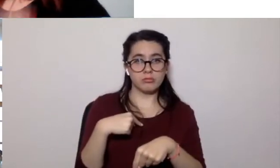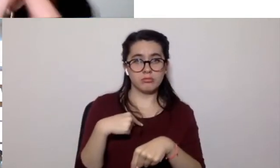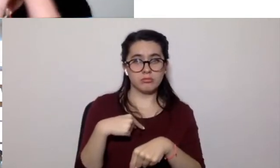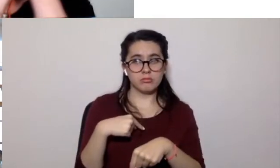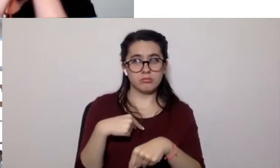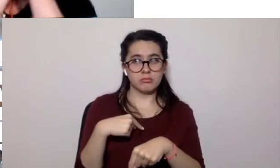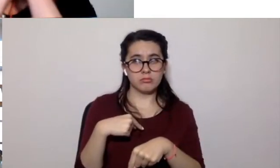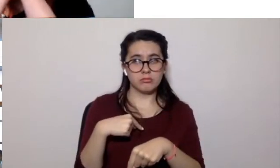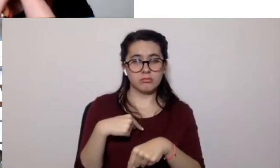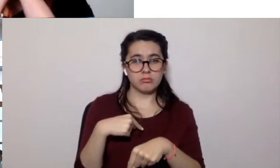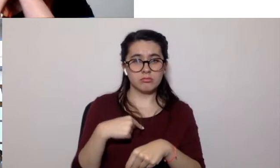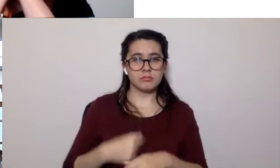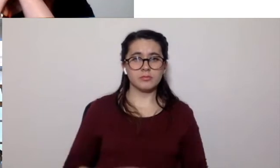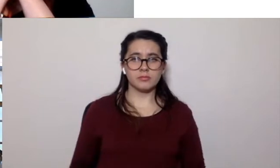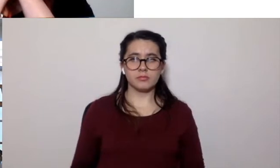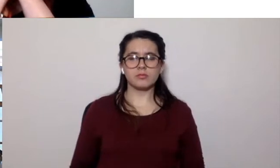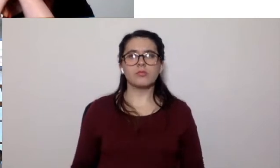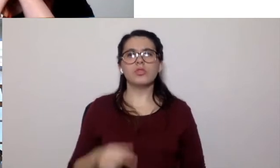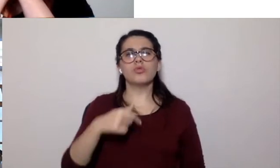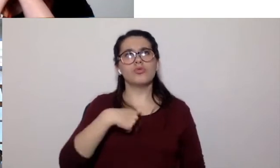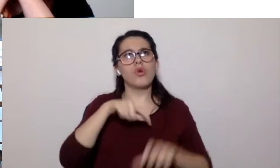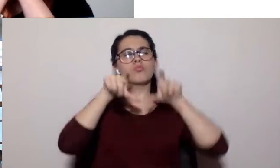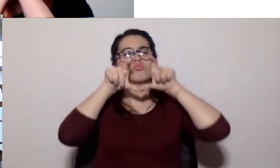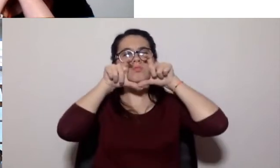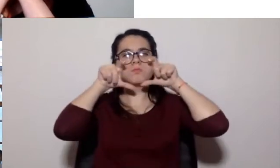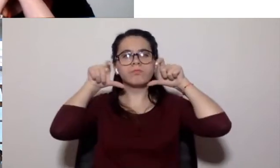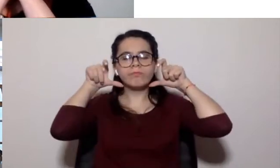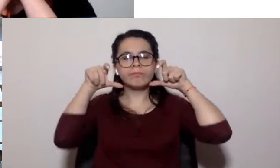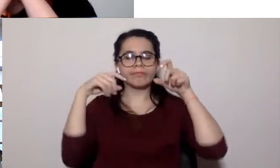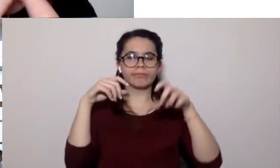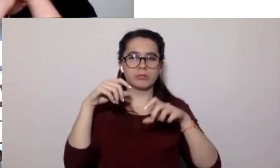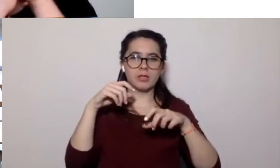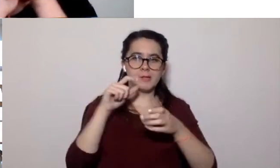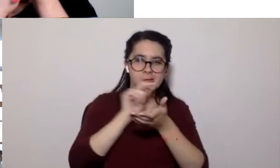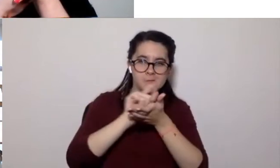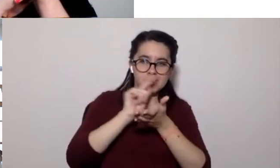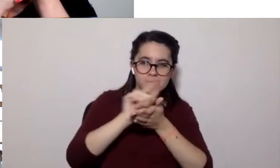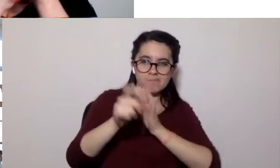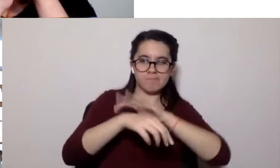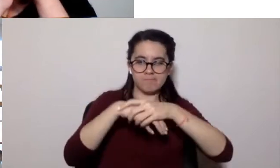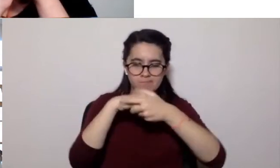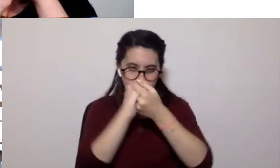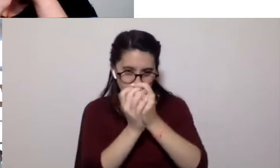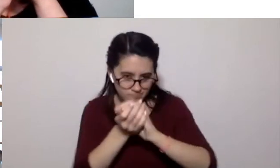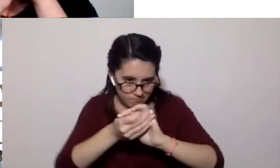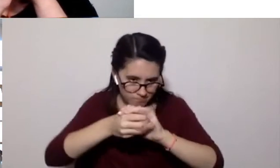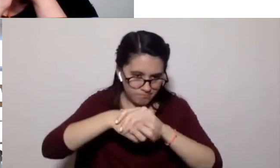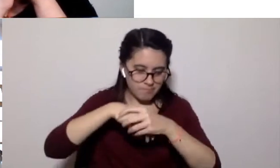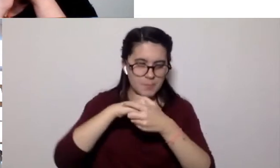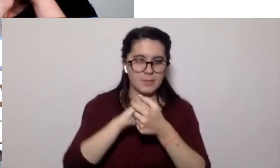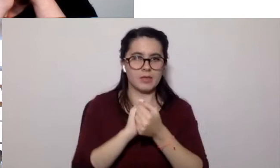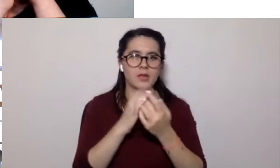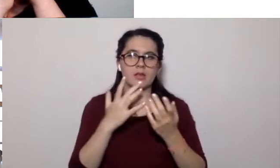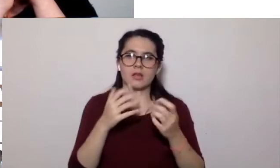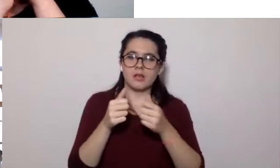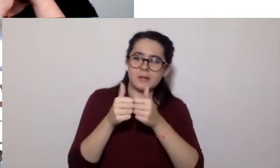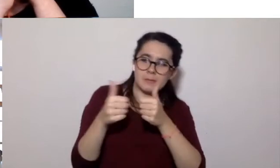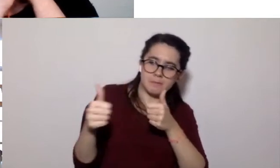¿Estoy teniendo mi tapabocas, lavándome las manos? O sea, no estamos todas